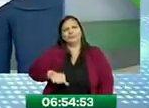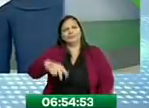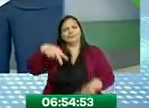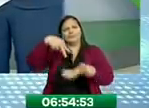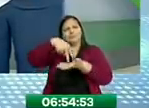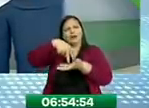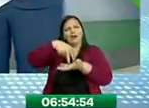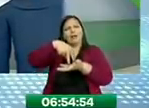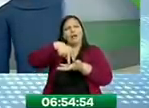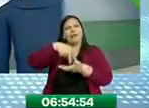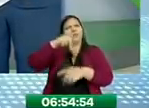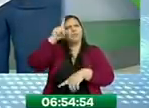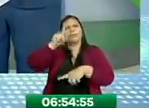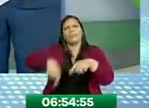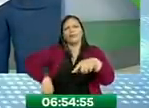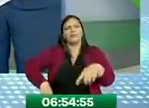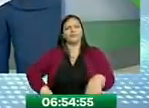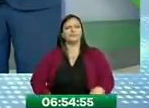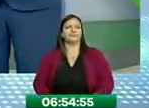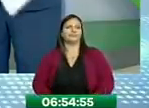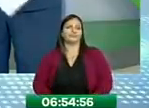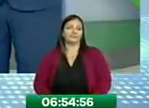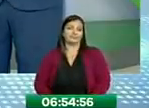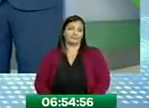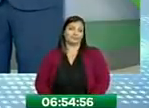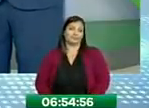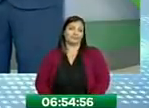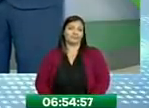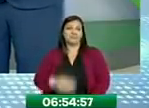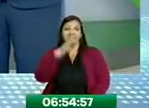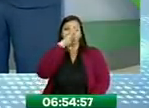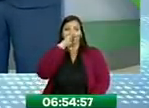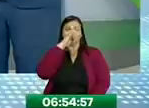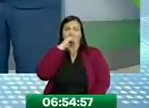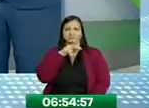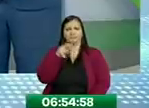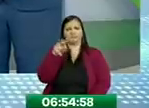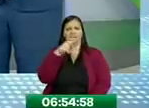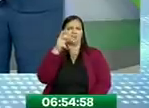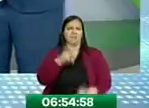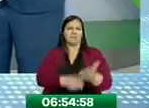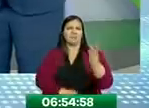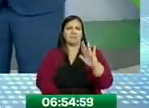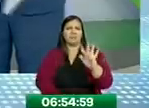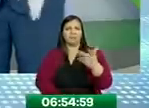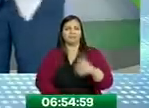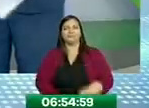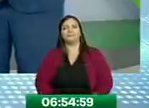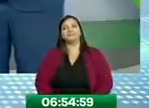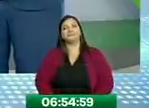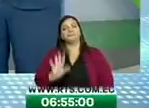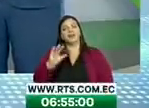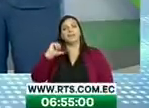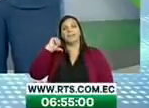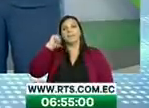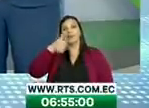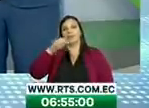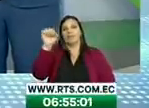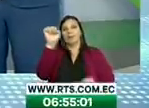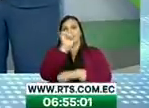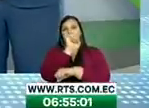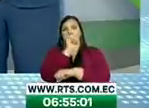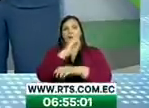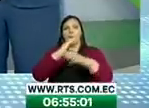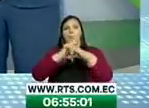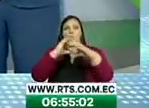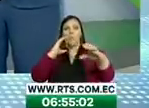que será restringido. Obviamente las unidades que no están o no aplican en la placa y obviamente las personas que están de pie. Te mando